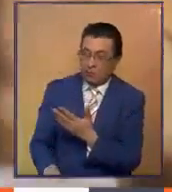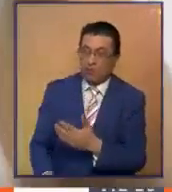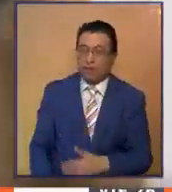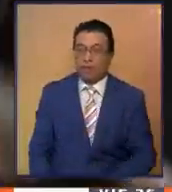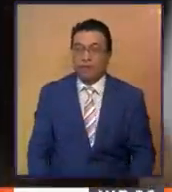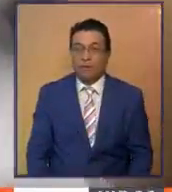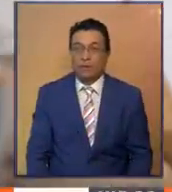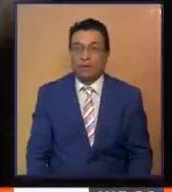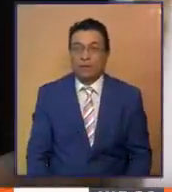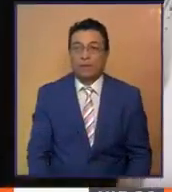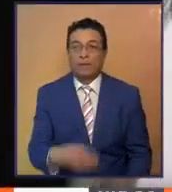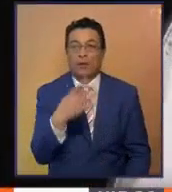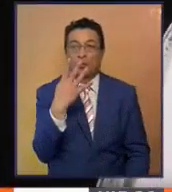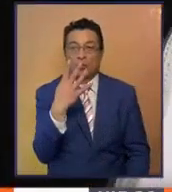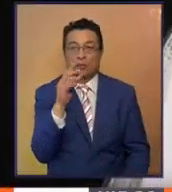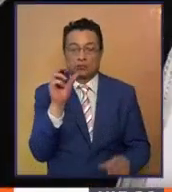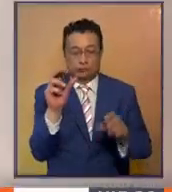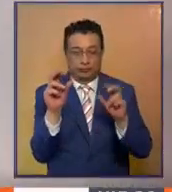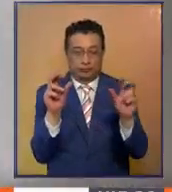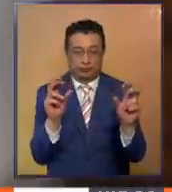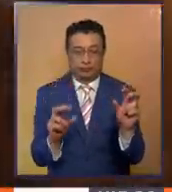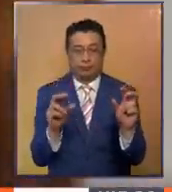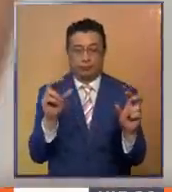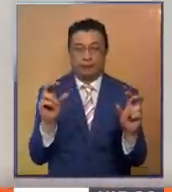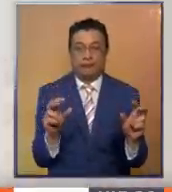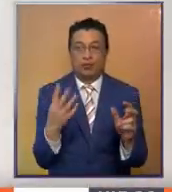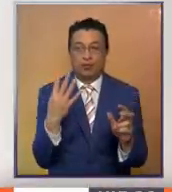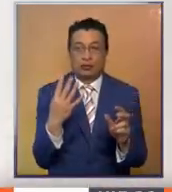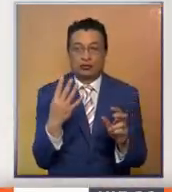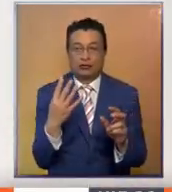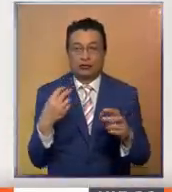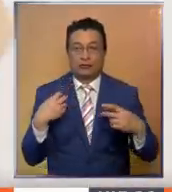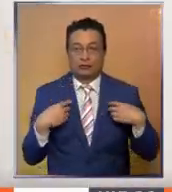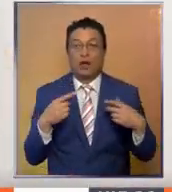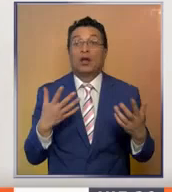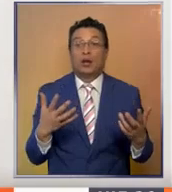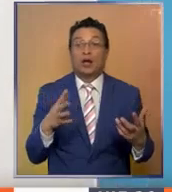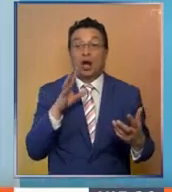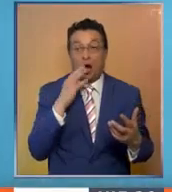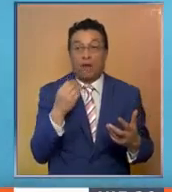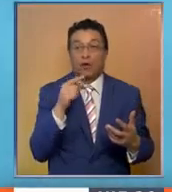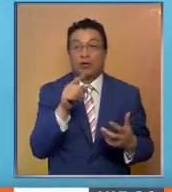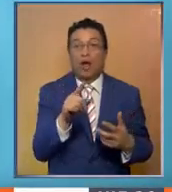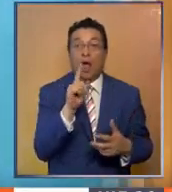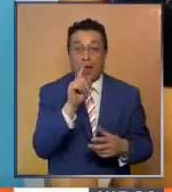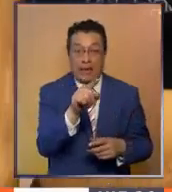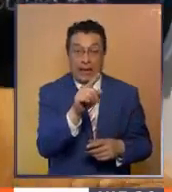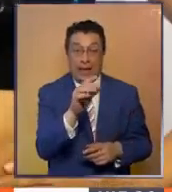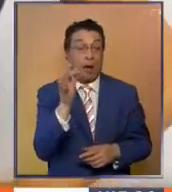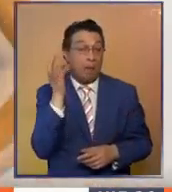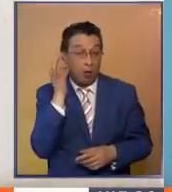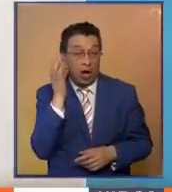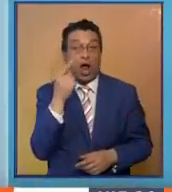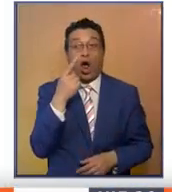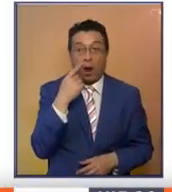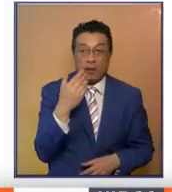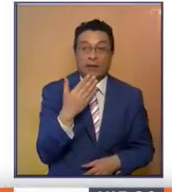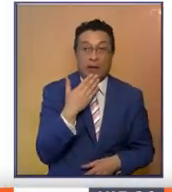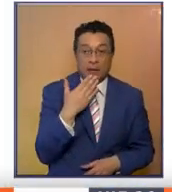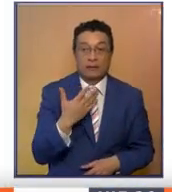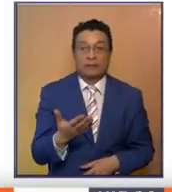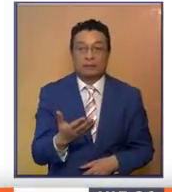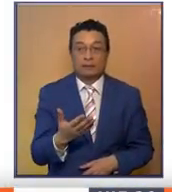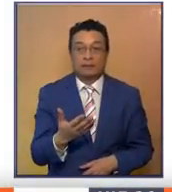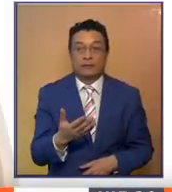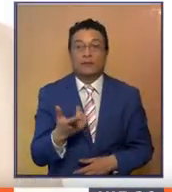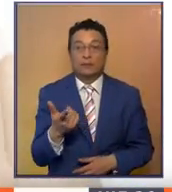con 4 focos regulables como estos. Y por supuesto, lo tienes para él y para ella. A